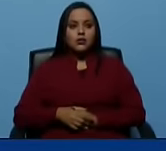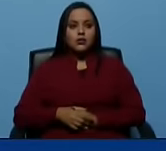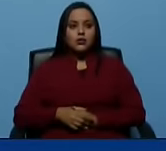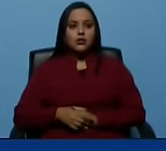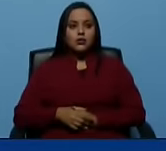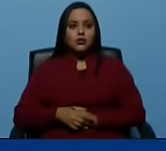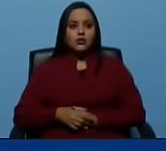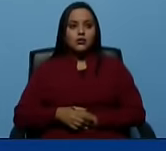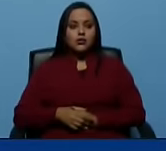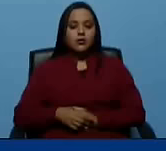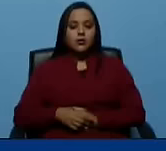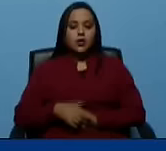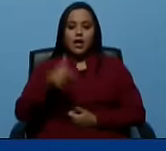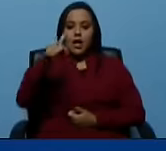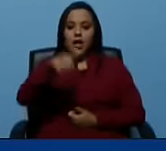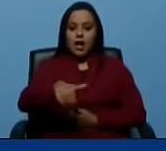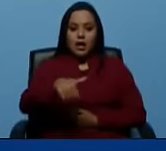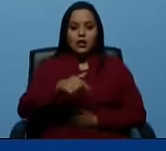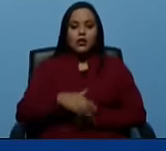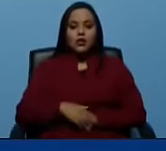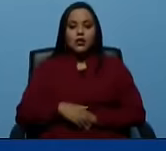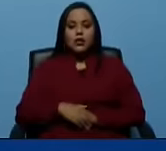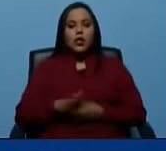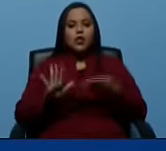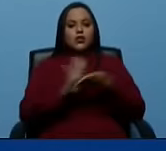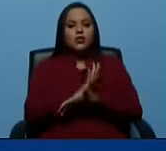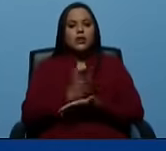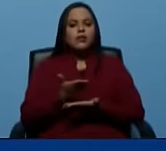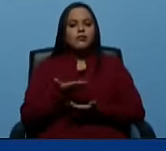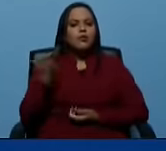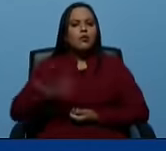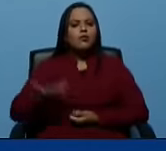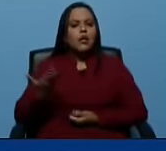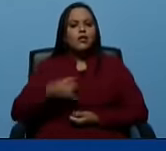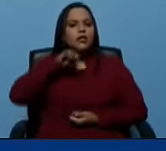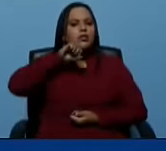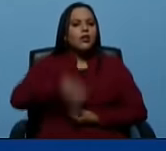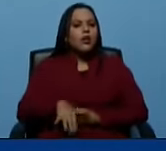En este recurso contencioso electoral histórico